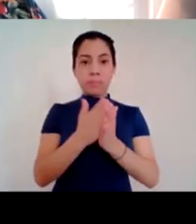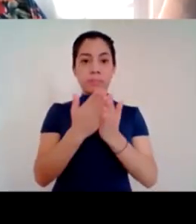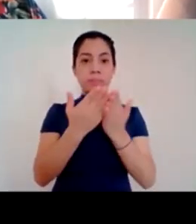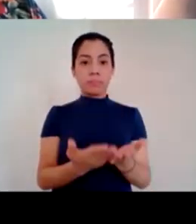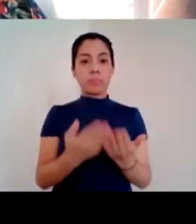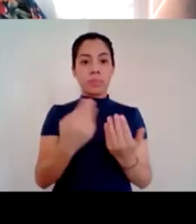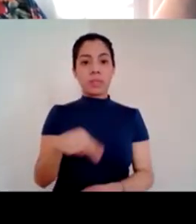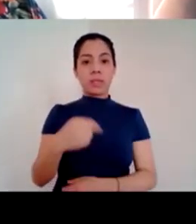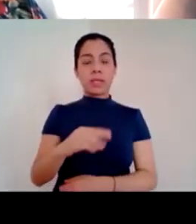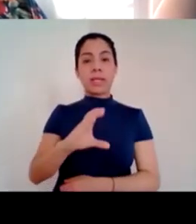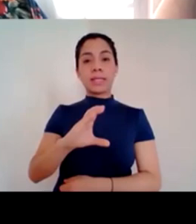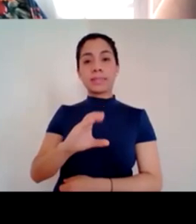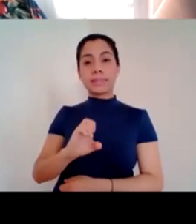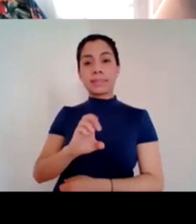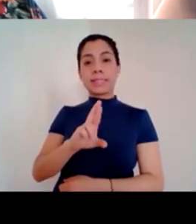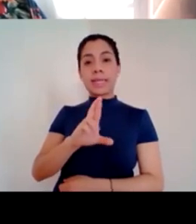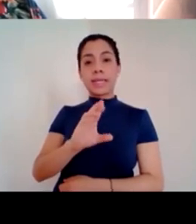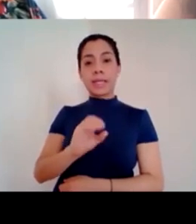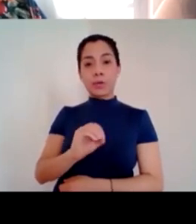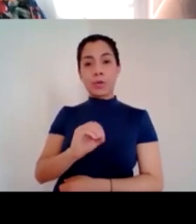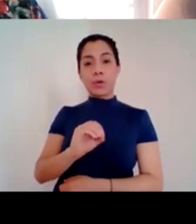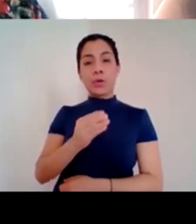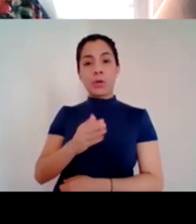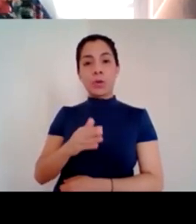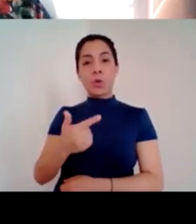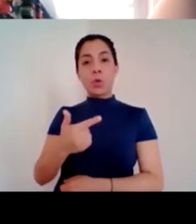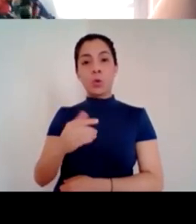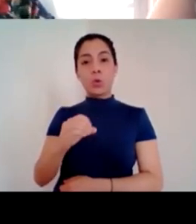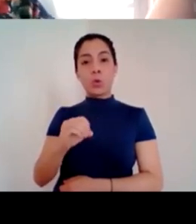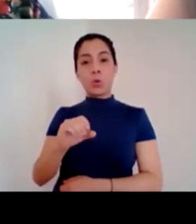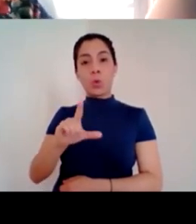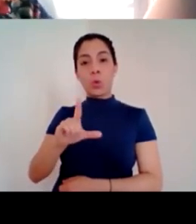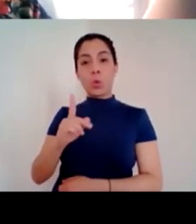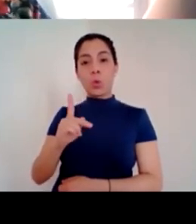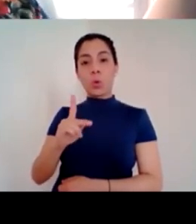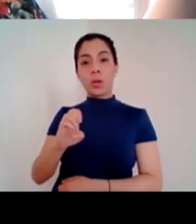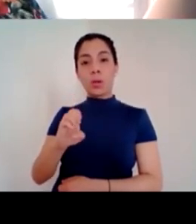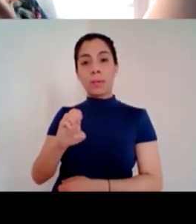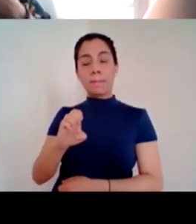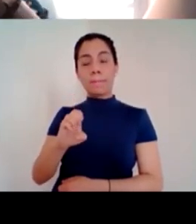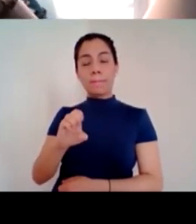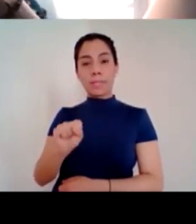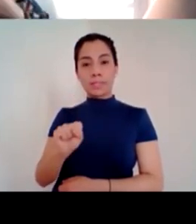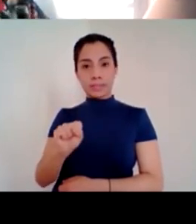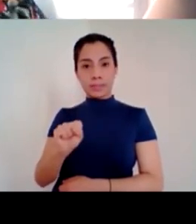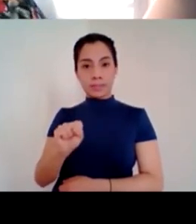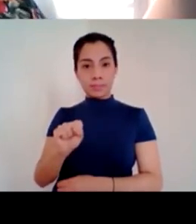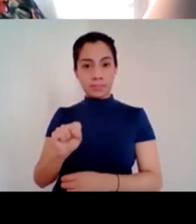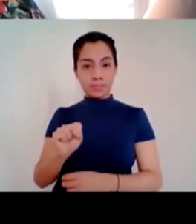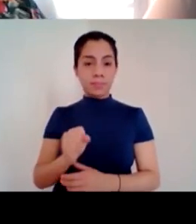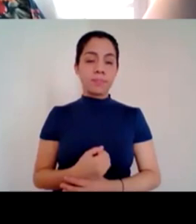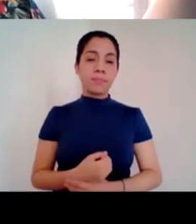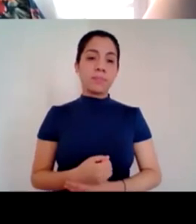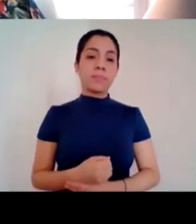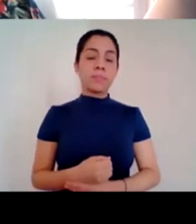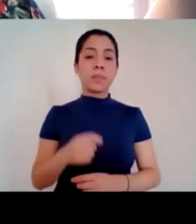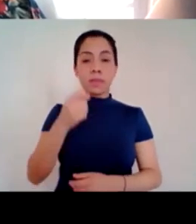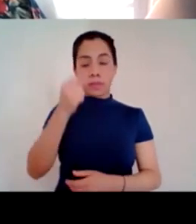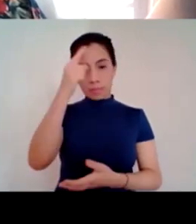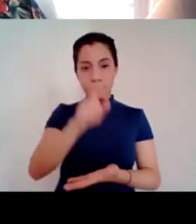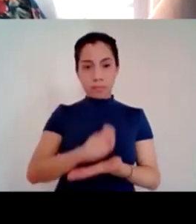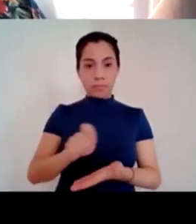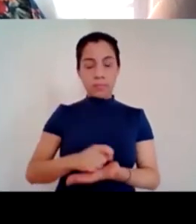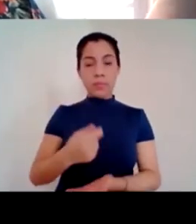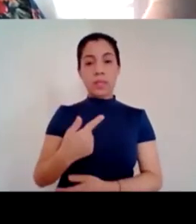Rodríguez yo no conozco el libro pero confío en el criterio de la gente del CIPINA así que bueno se los repito Cero golpes de Gaudencio